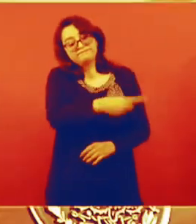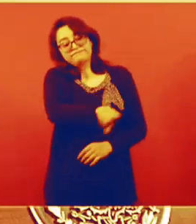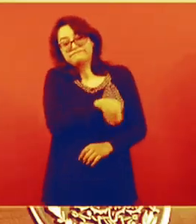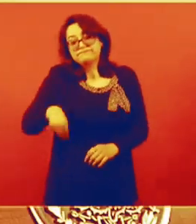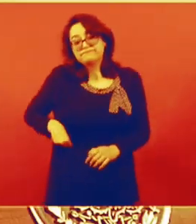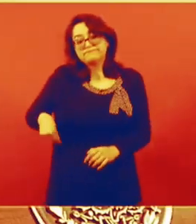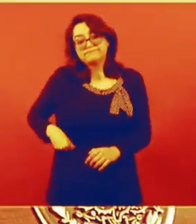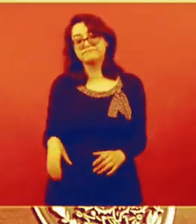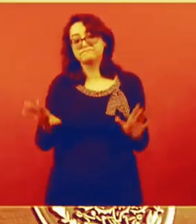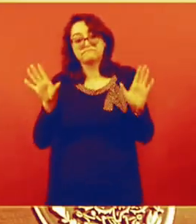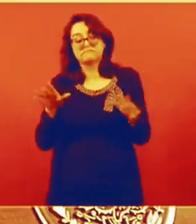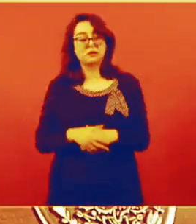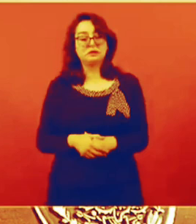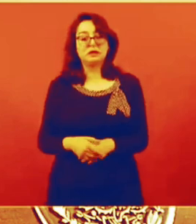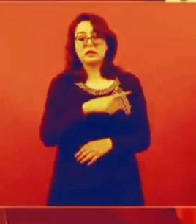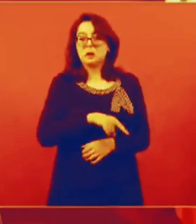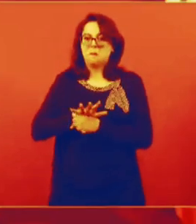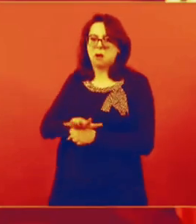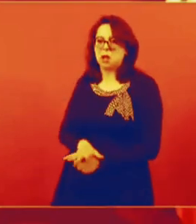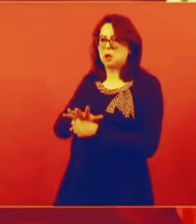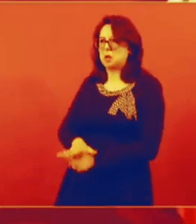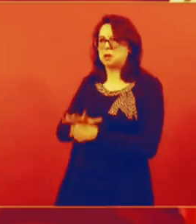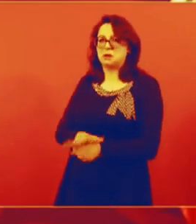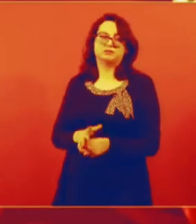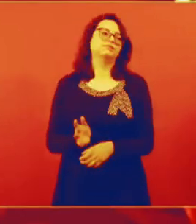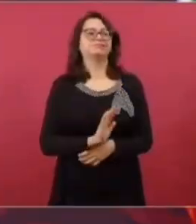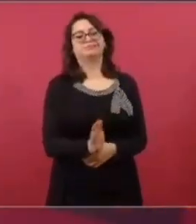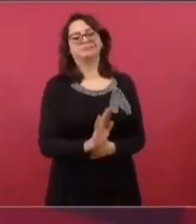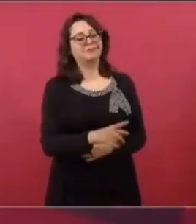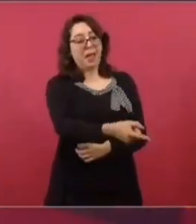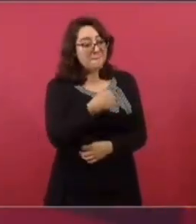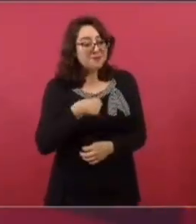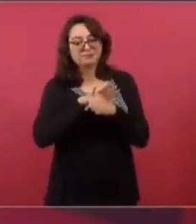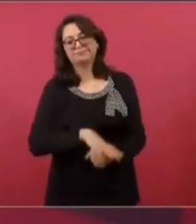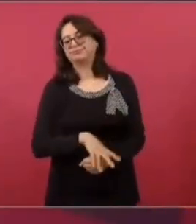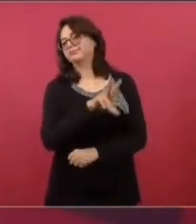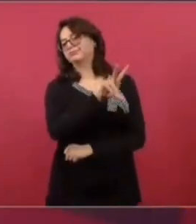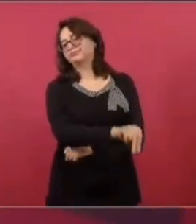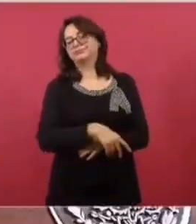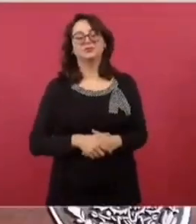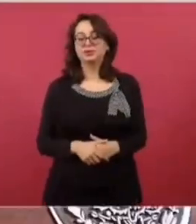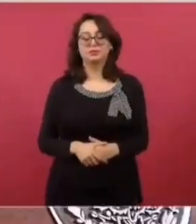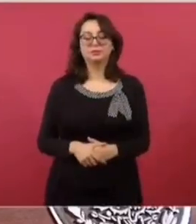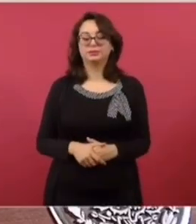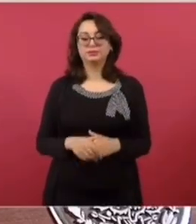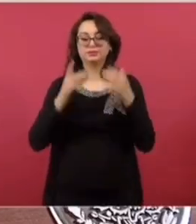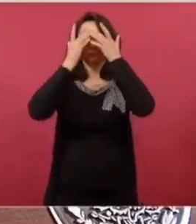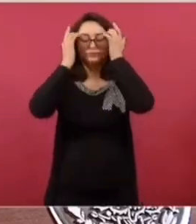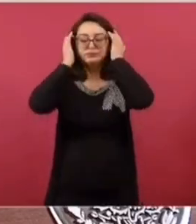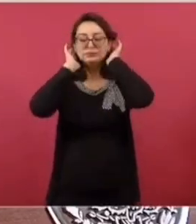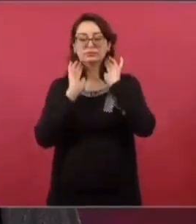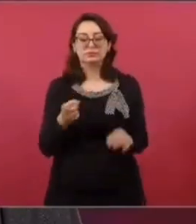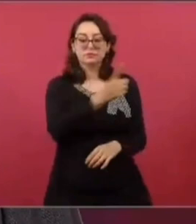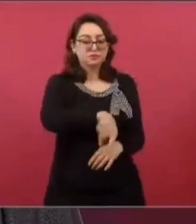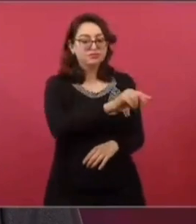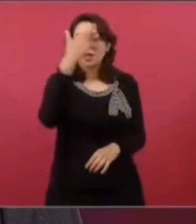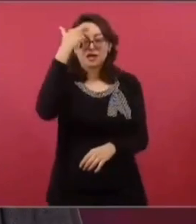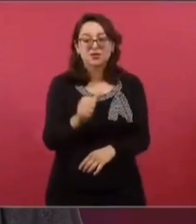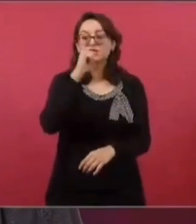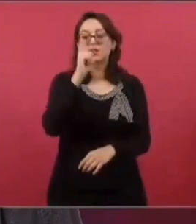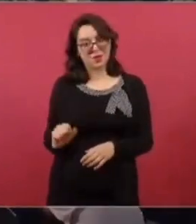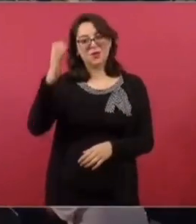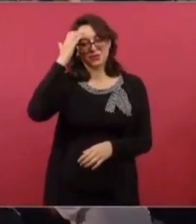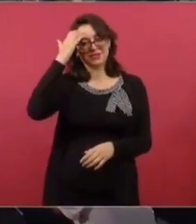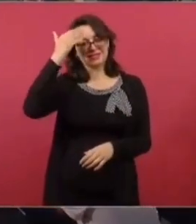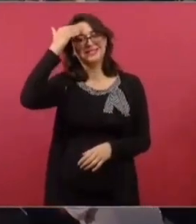Pero nuestro gobierno no permite chantajes y menos de gentes acostumbradas a la